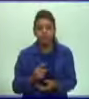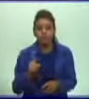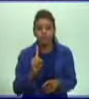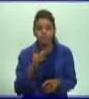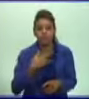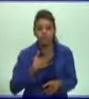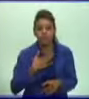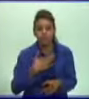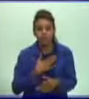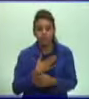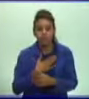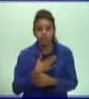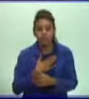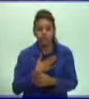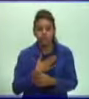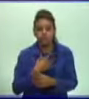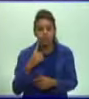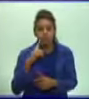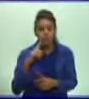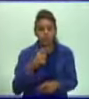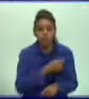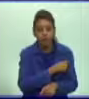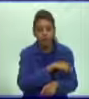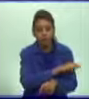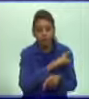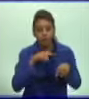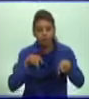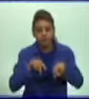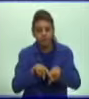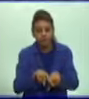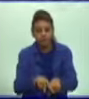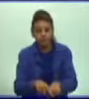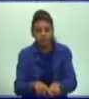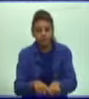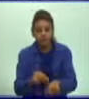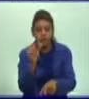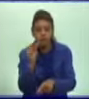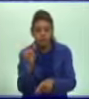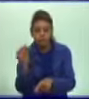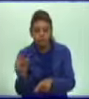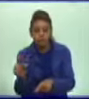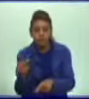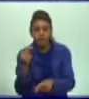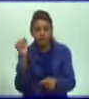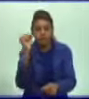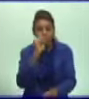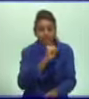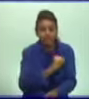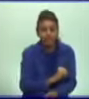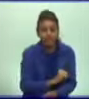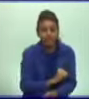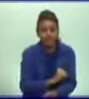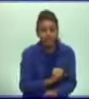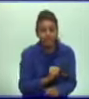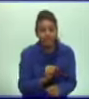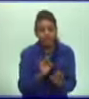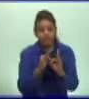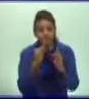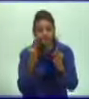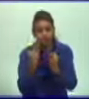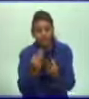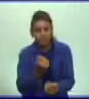yo veo un pueblo unido, personas que perdieron a sus